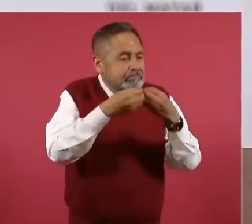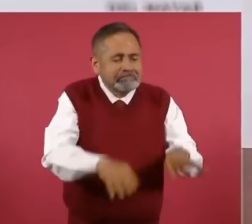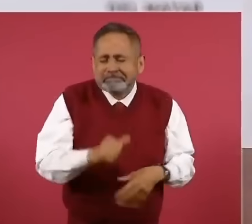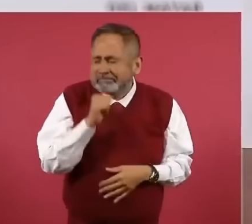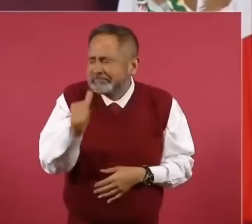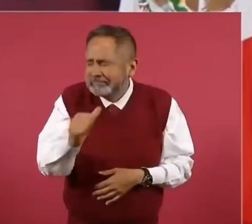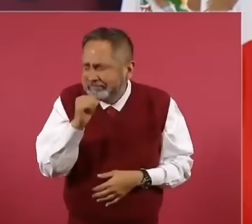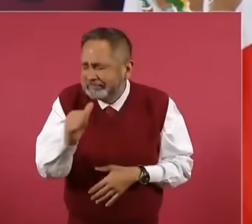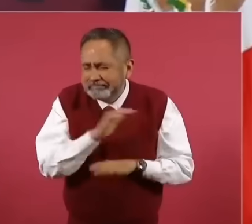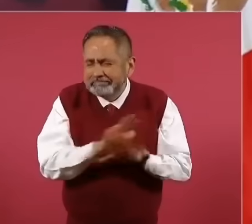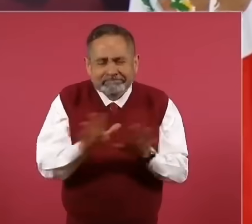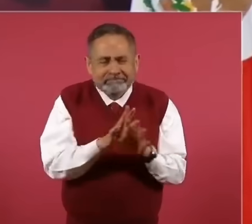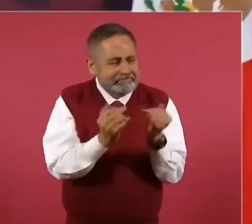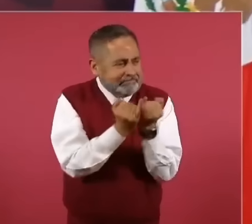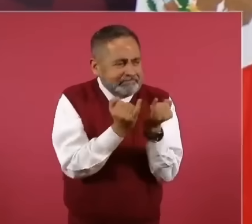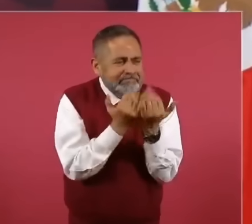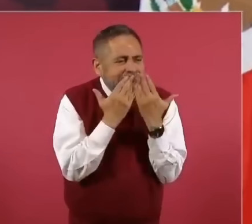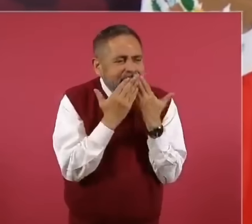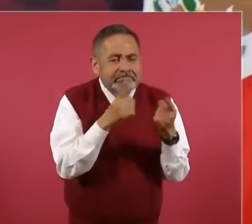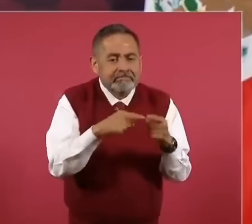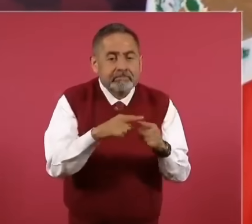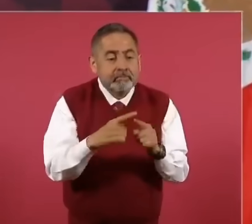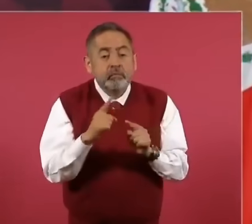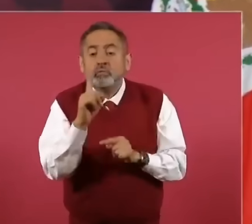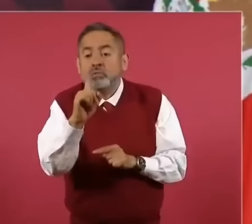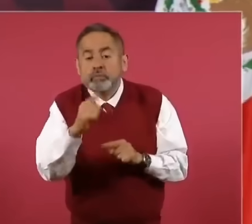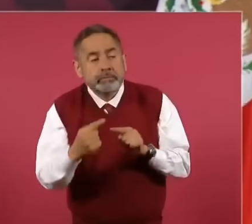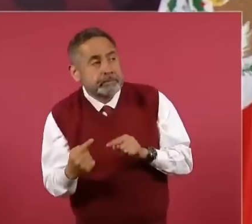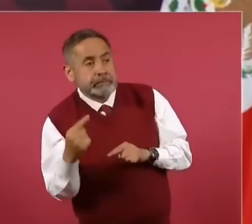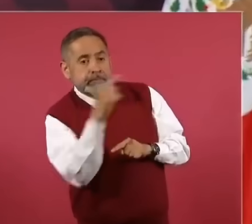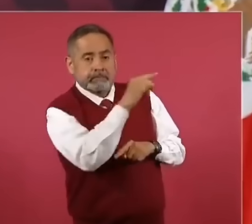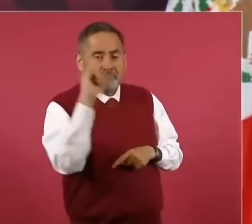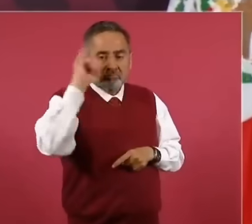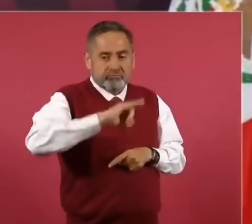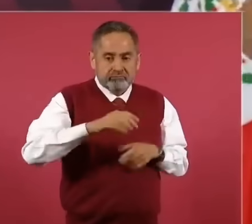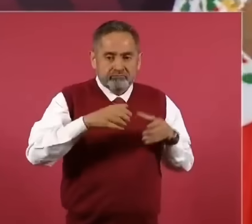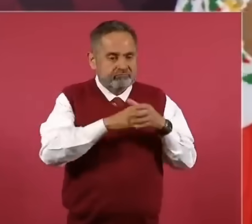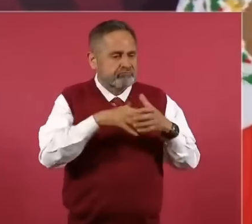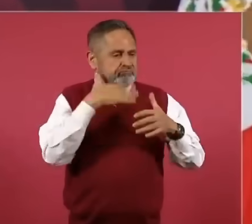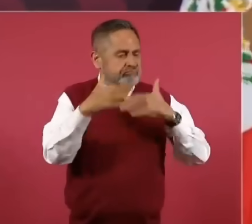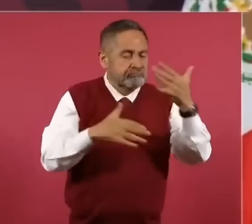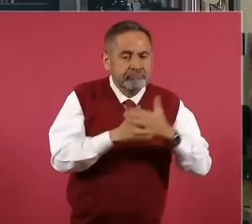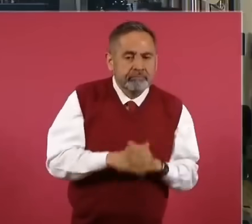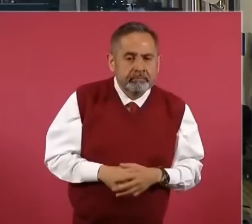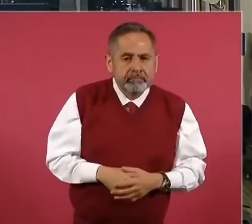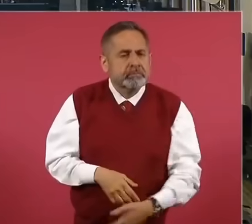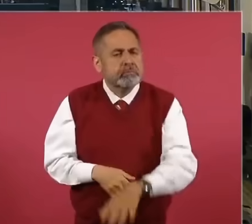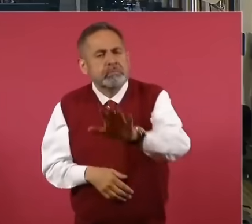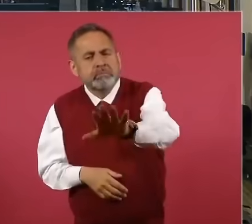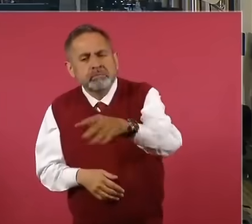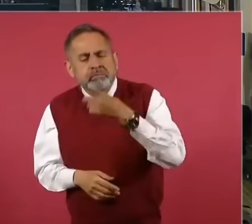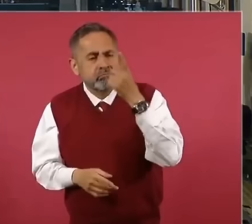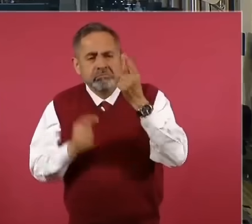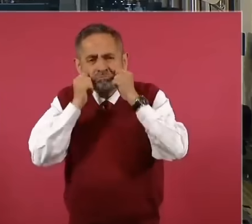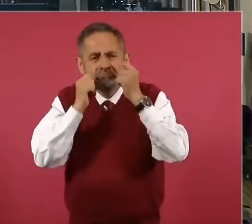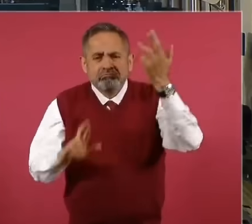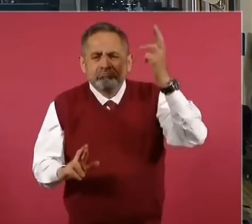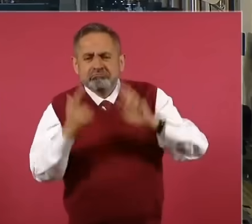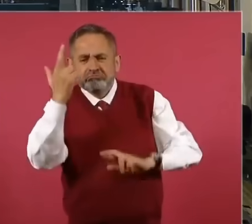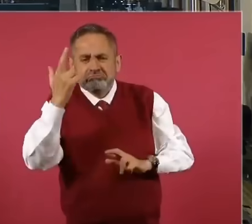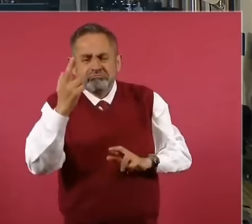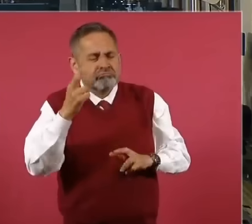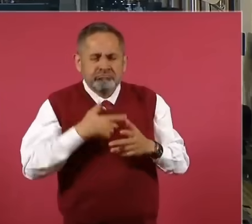El asunto tiene que ver con la corrupción que hay arriba. Pero ellos dicen que no van a regresar del paro hasta que no se